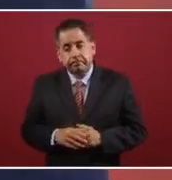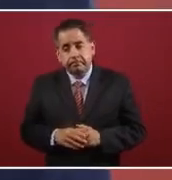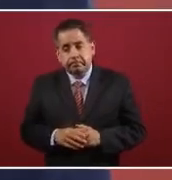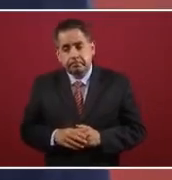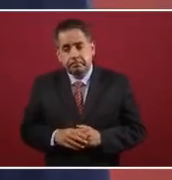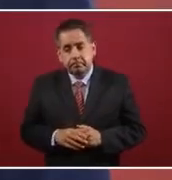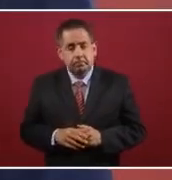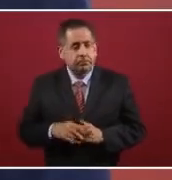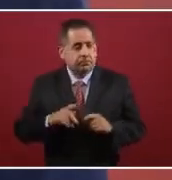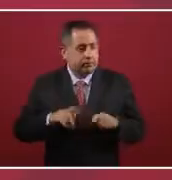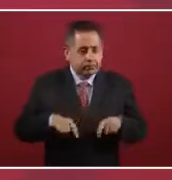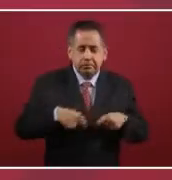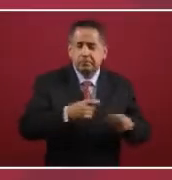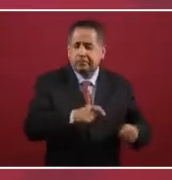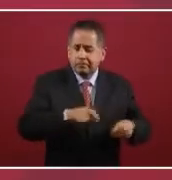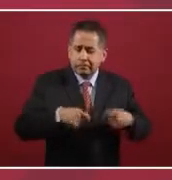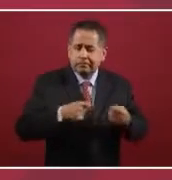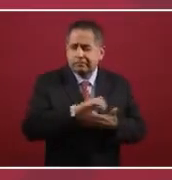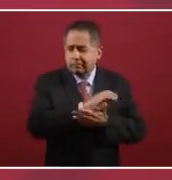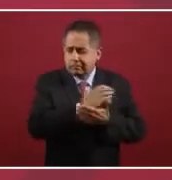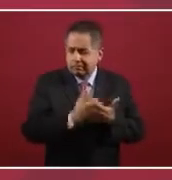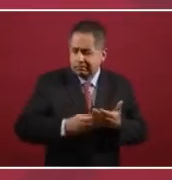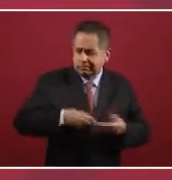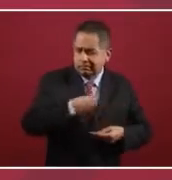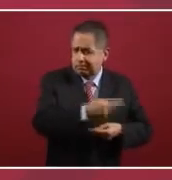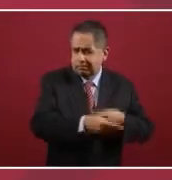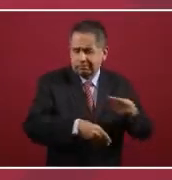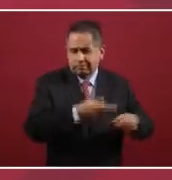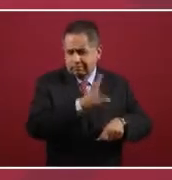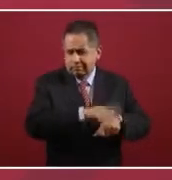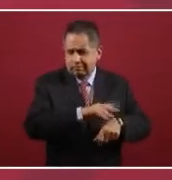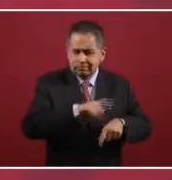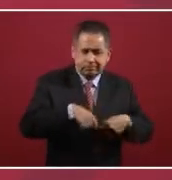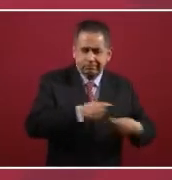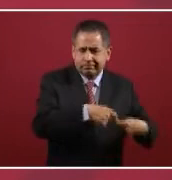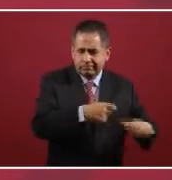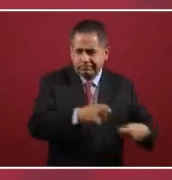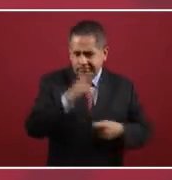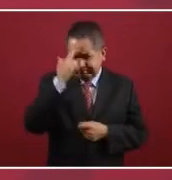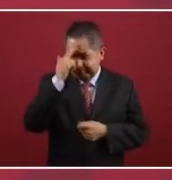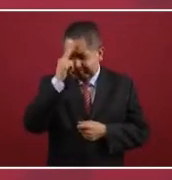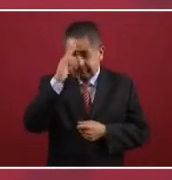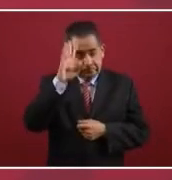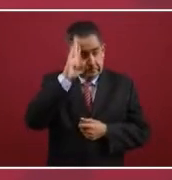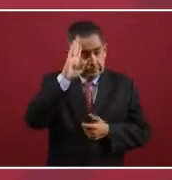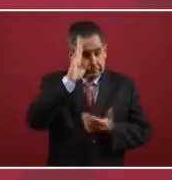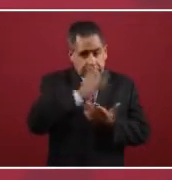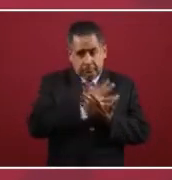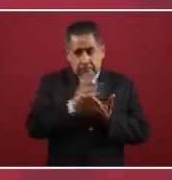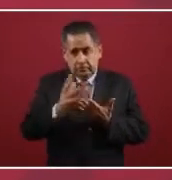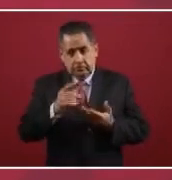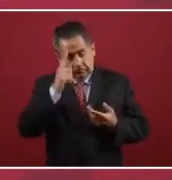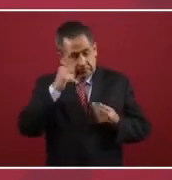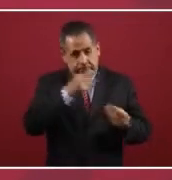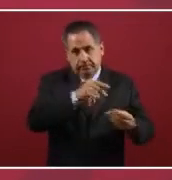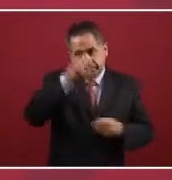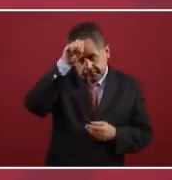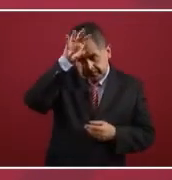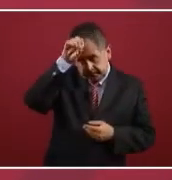entregaron concesiones, hemos hablado aquí, en exceso para la explotación